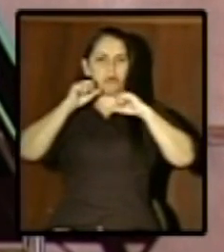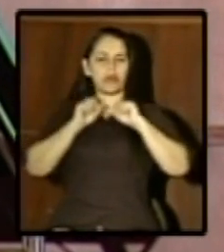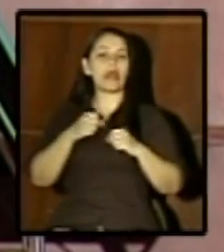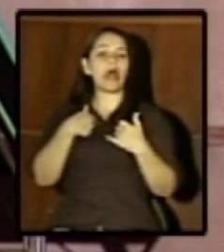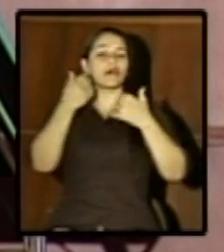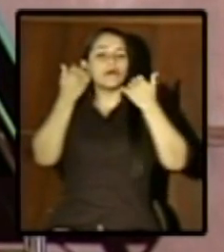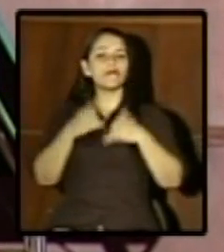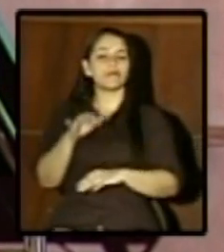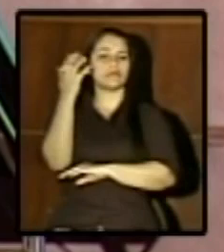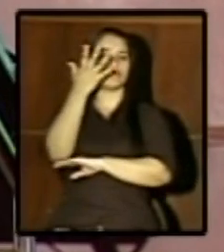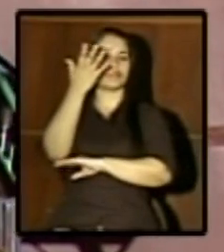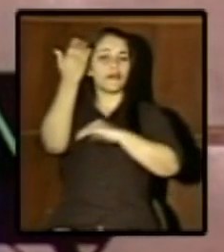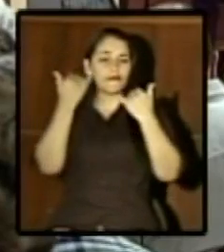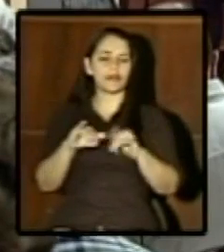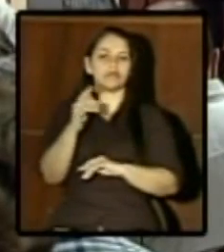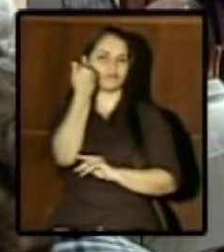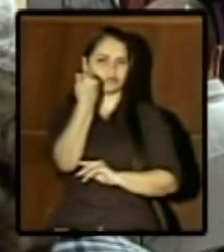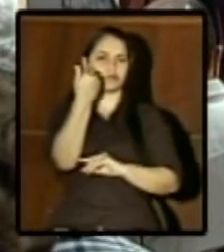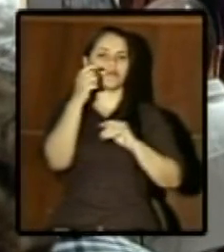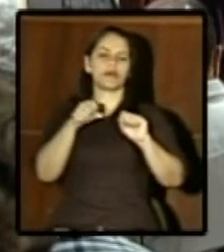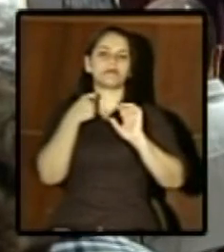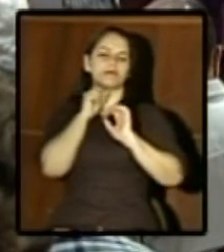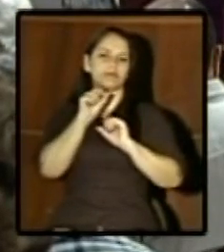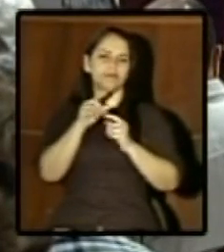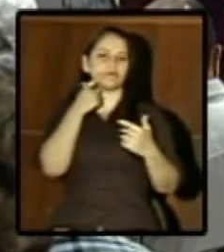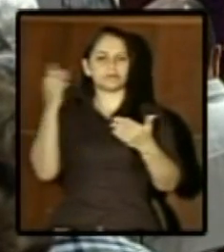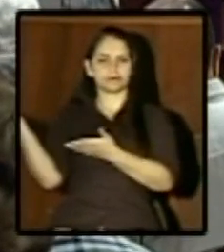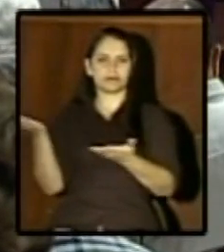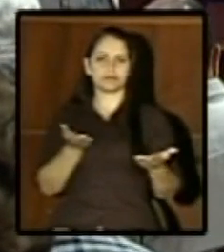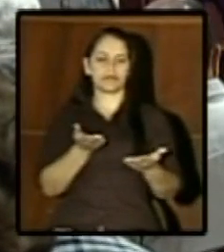la grabación de estos programas. Bienvenido, doctor Carlos Alberto.